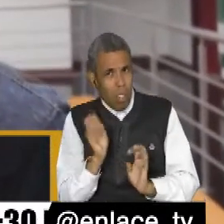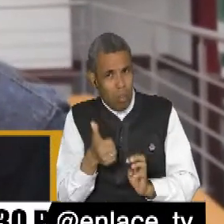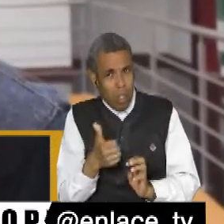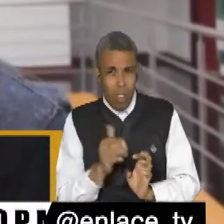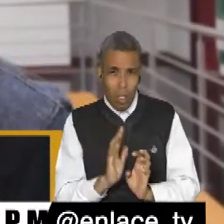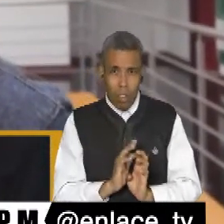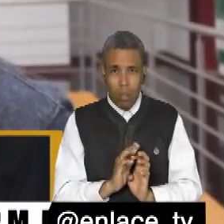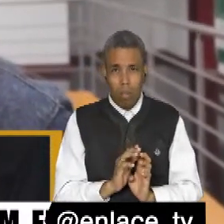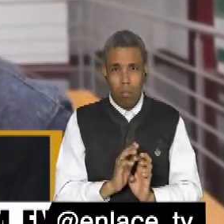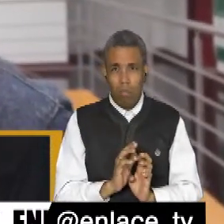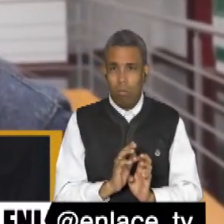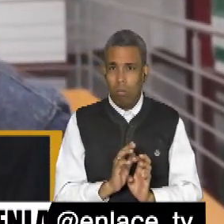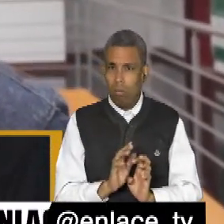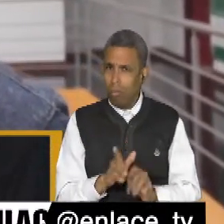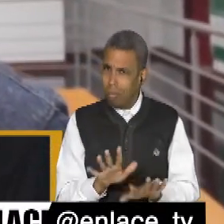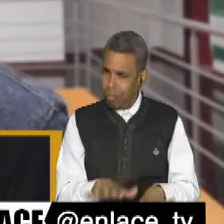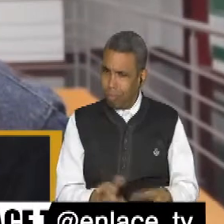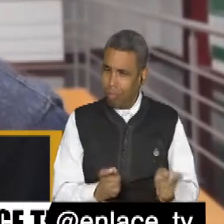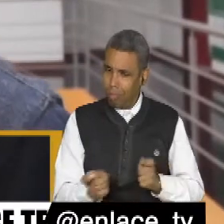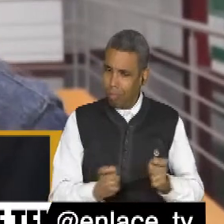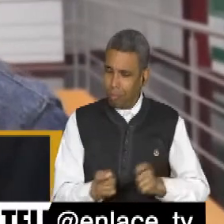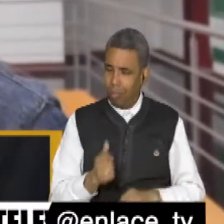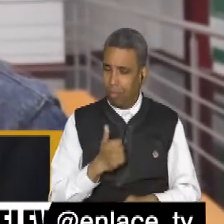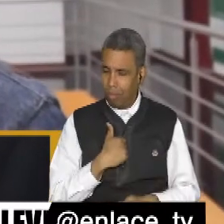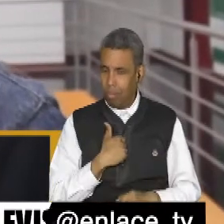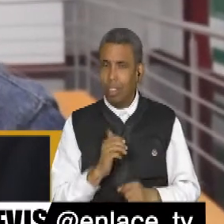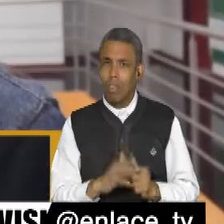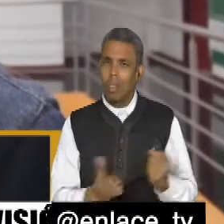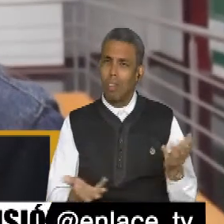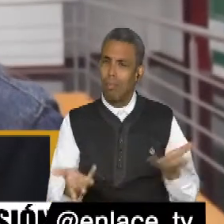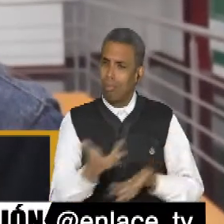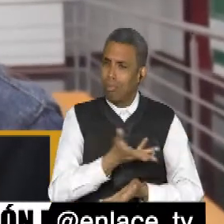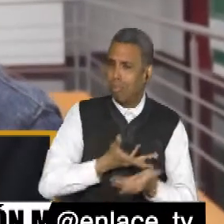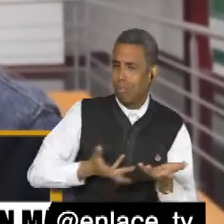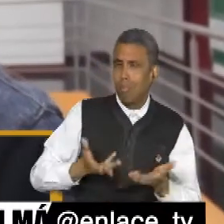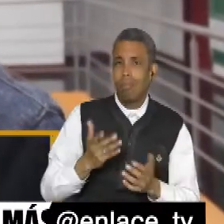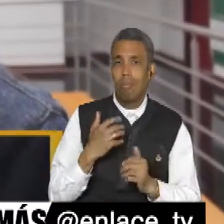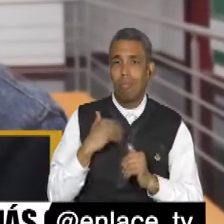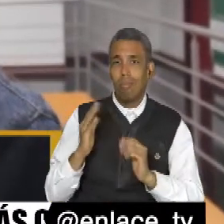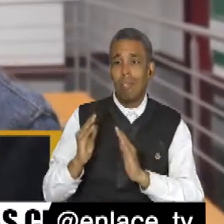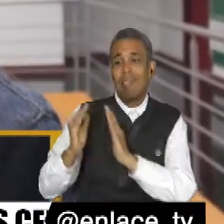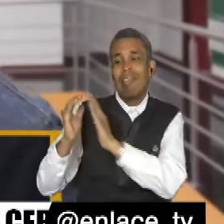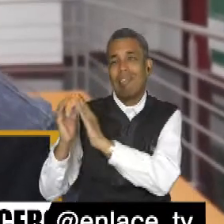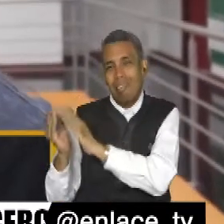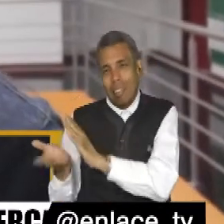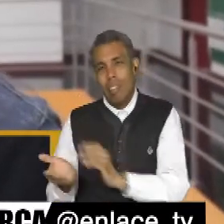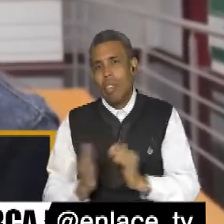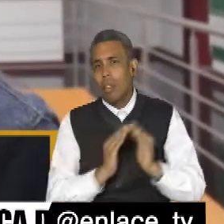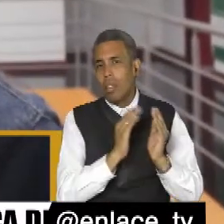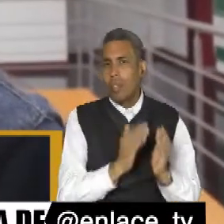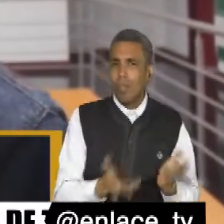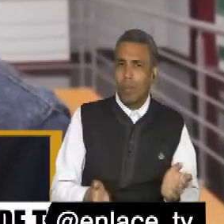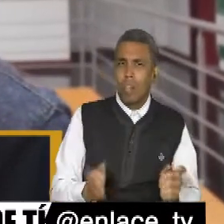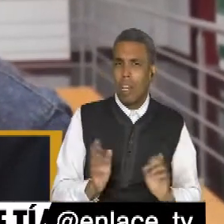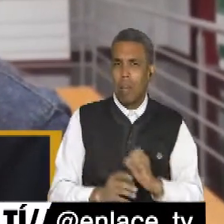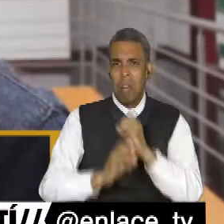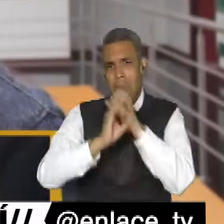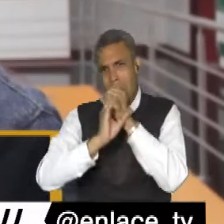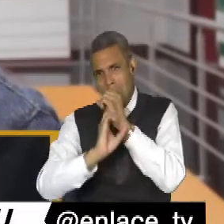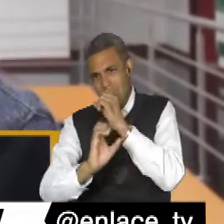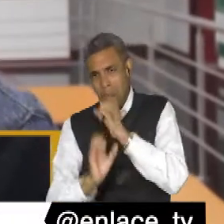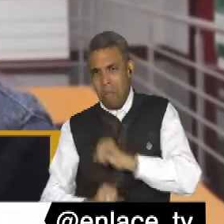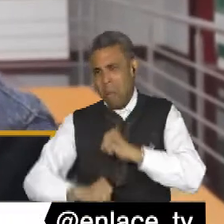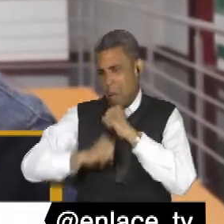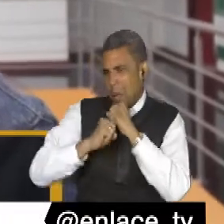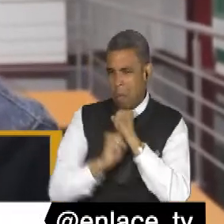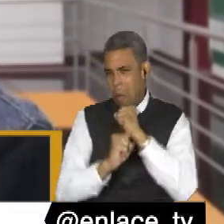tanto ruido, ¿no? Hacer como un control y tener una convivencia ciudadana también con los vecinos para evitar todo eso, el uso de pitos, de bocinas, de equipos de